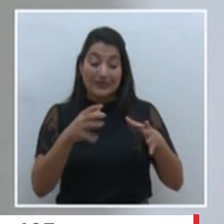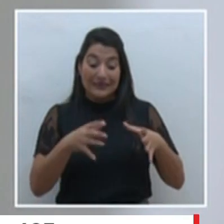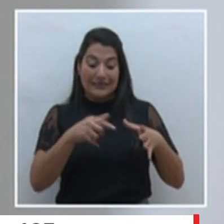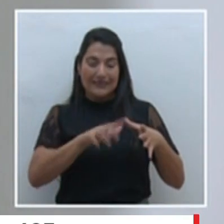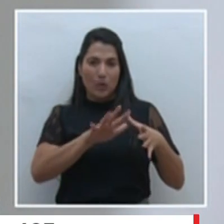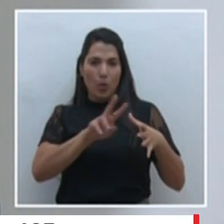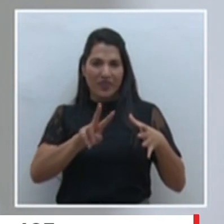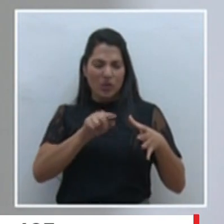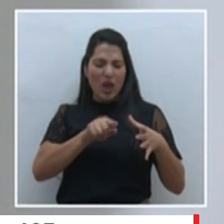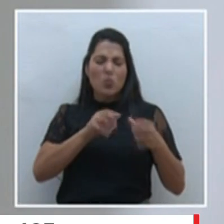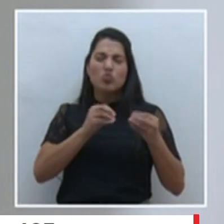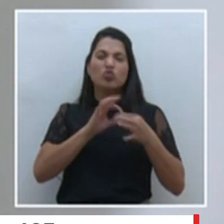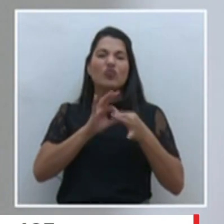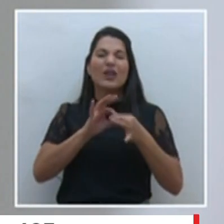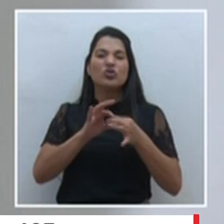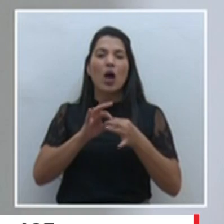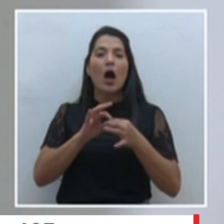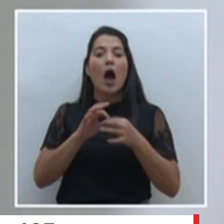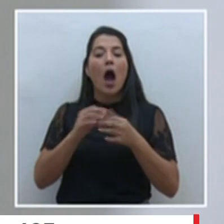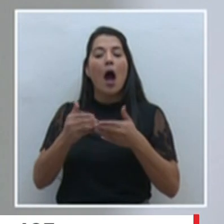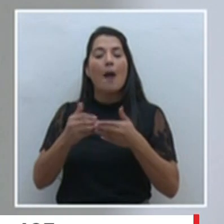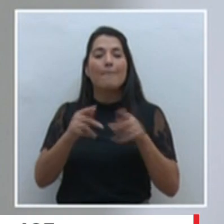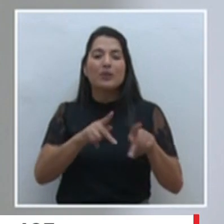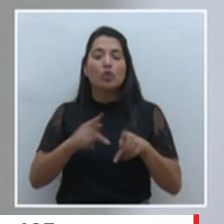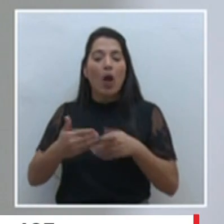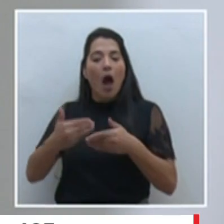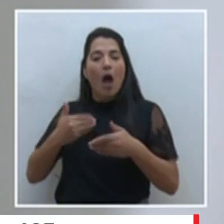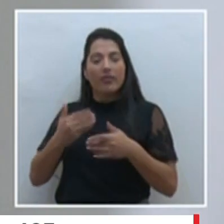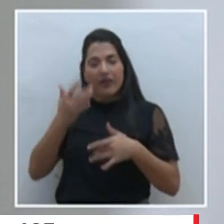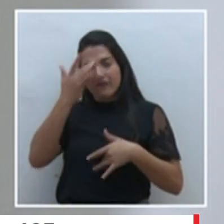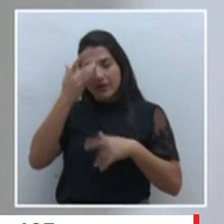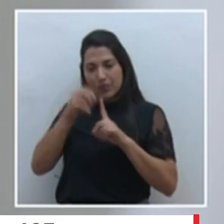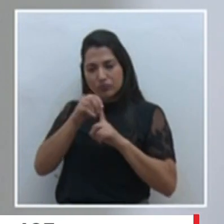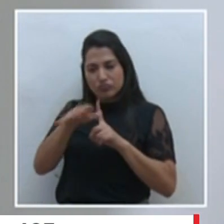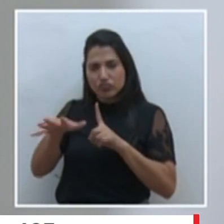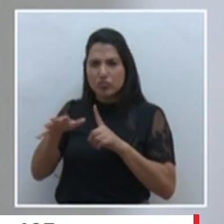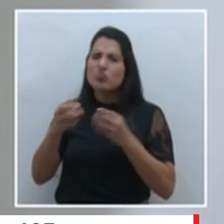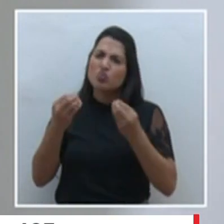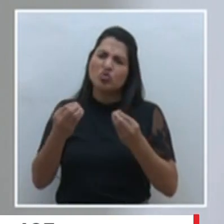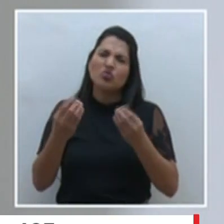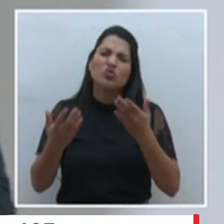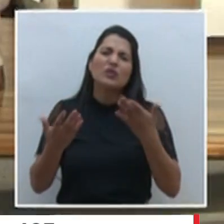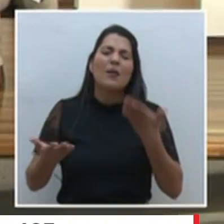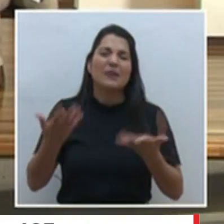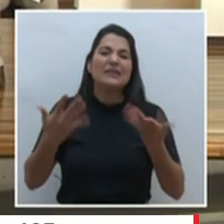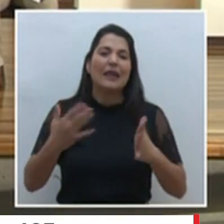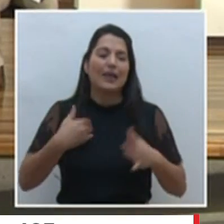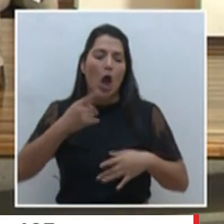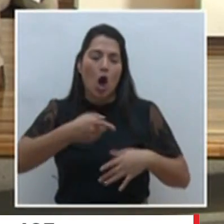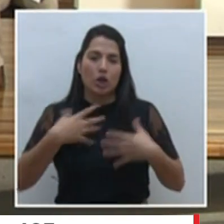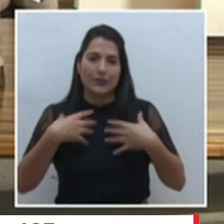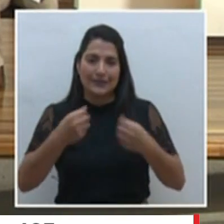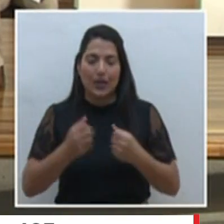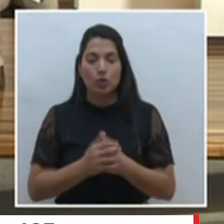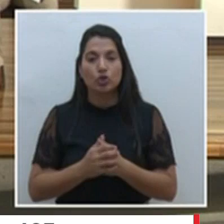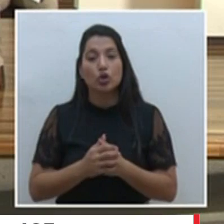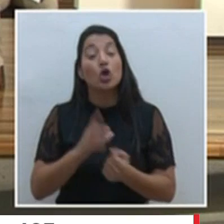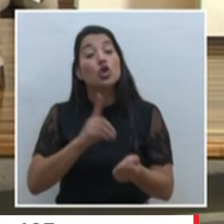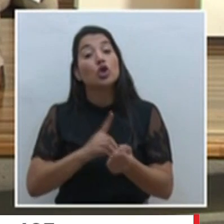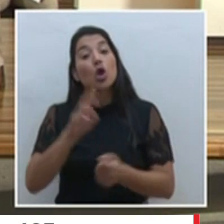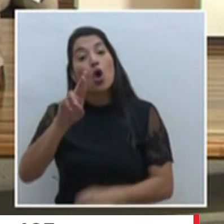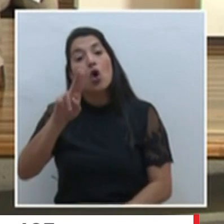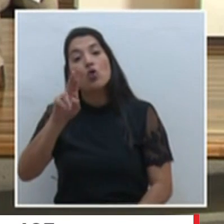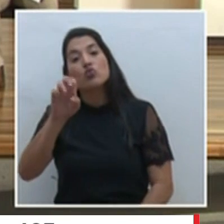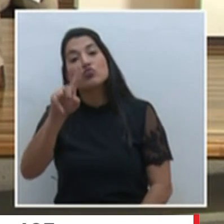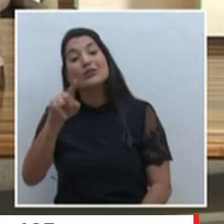clusters, entonces posiblemente exista una importante cantidad que ya tenía orden sanitaria. Doctor Mario Ruiz, para finalizar la consulta de la